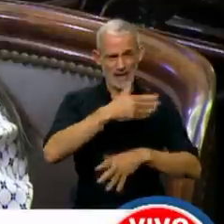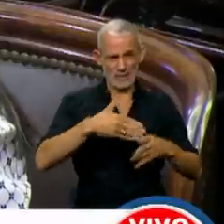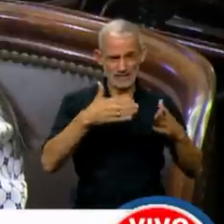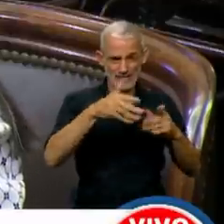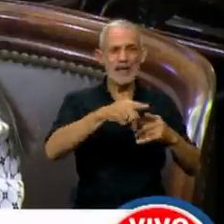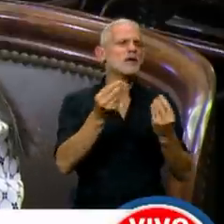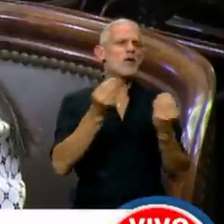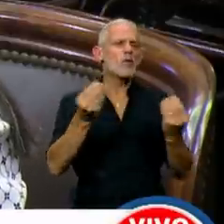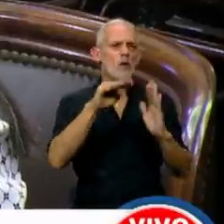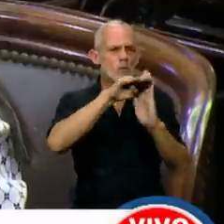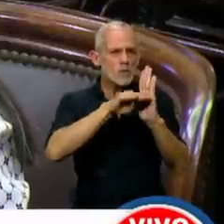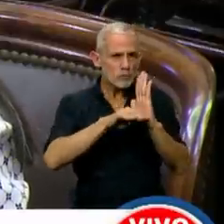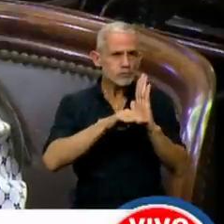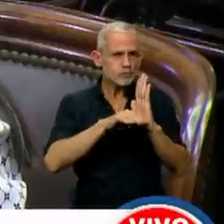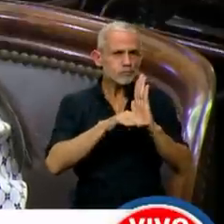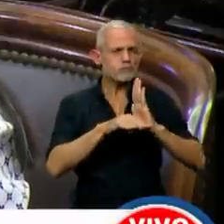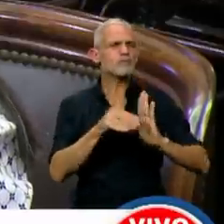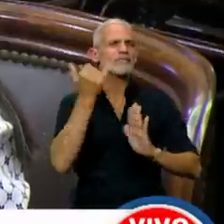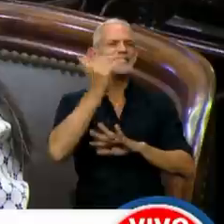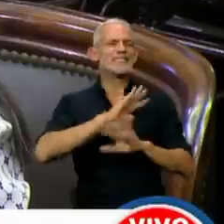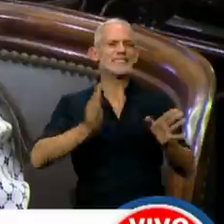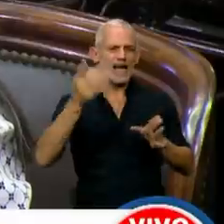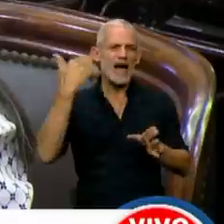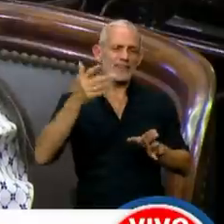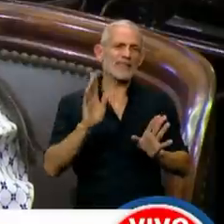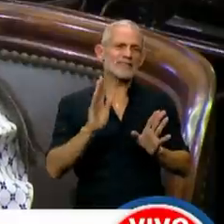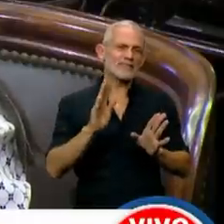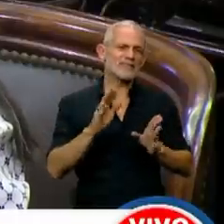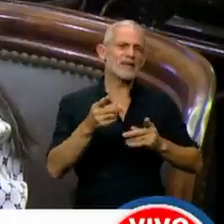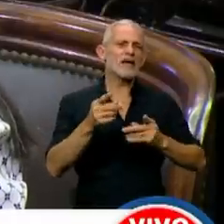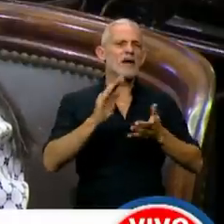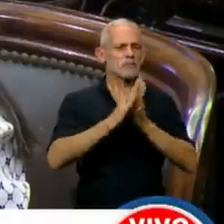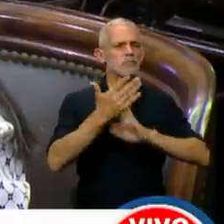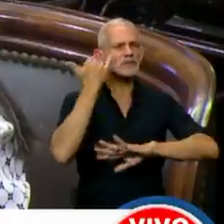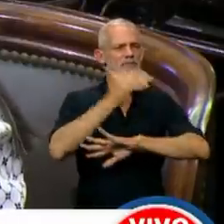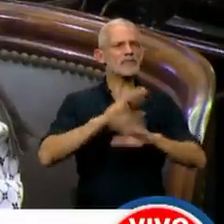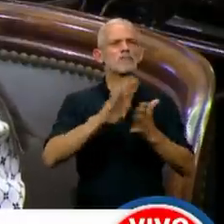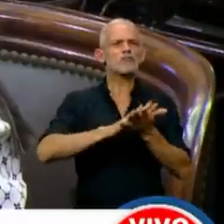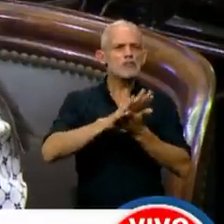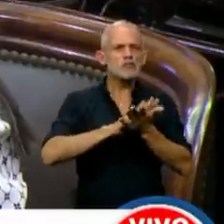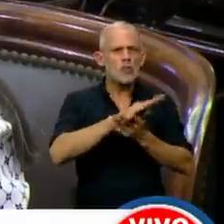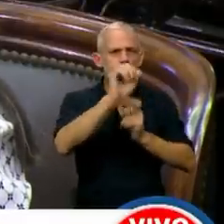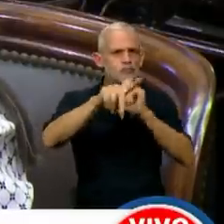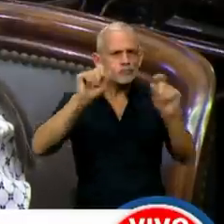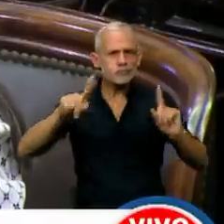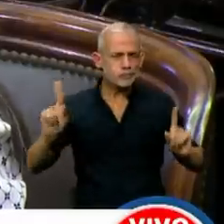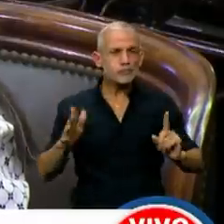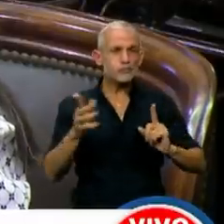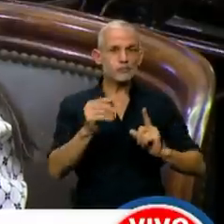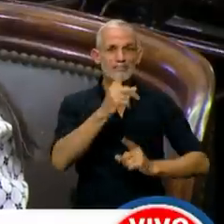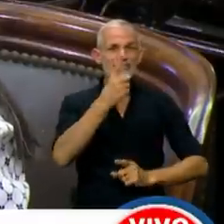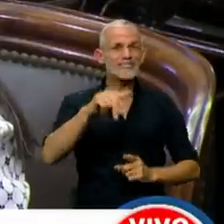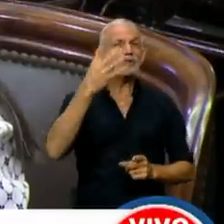es haber saldado muchísimas deudas haber podido poner en valor más de